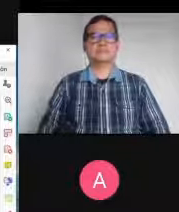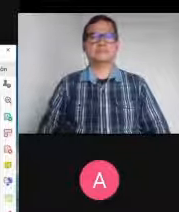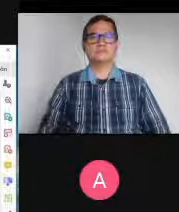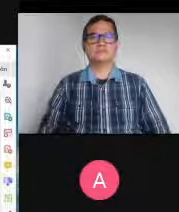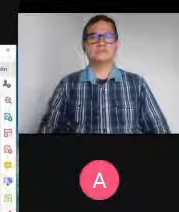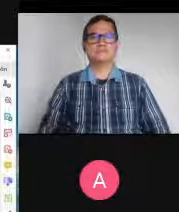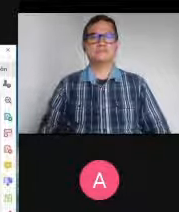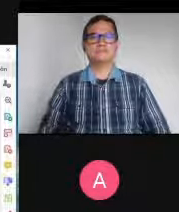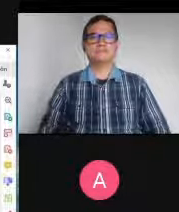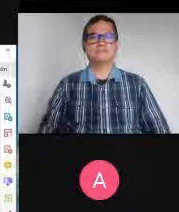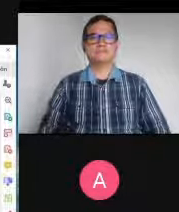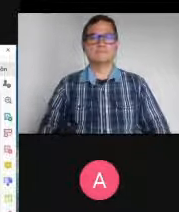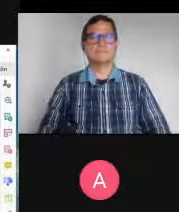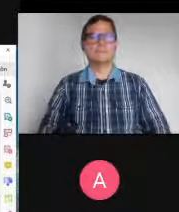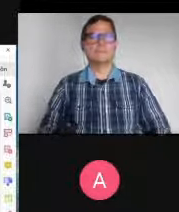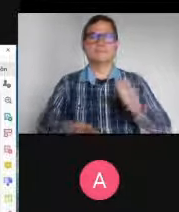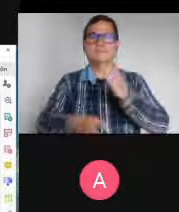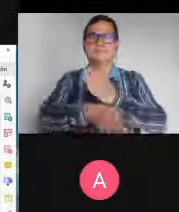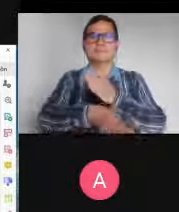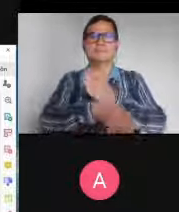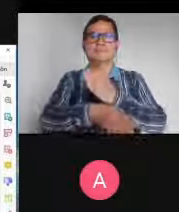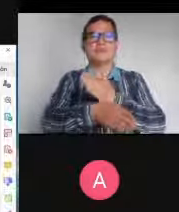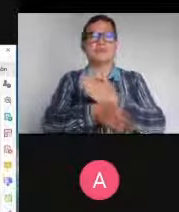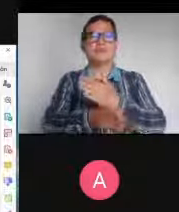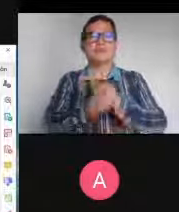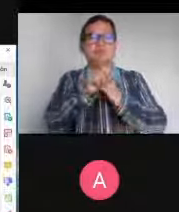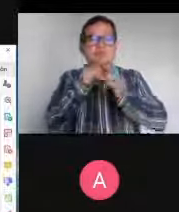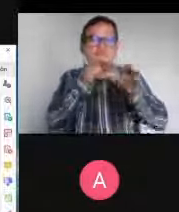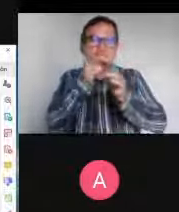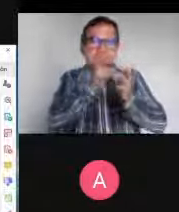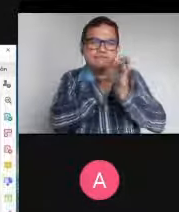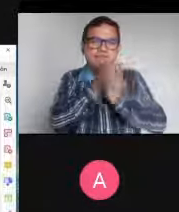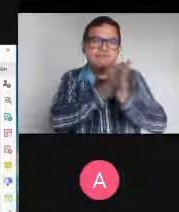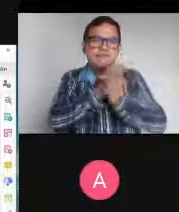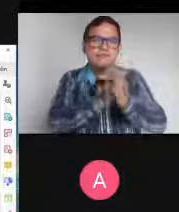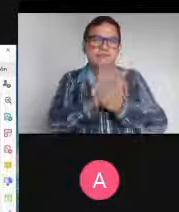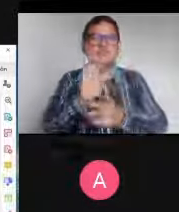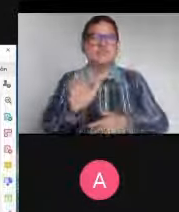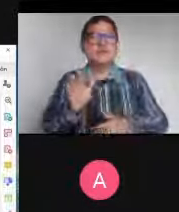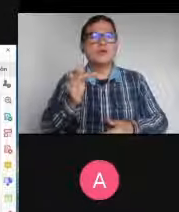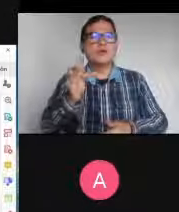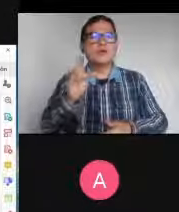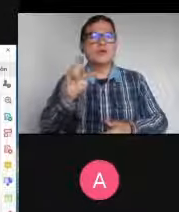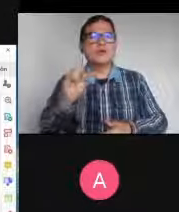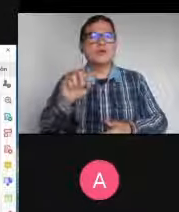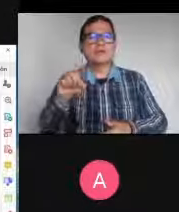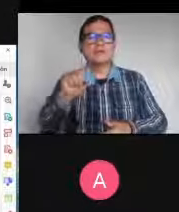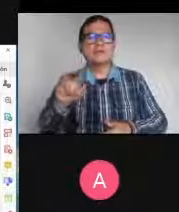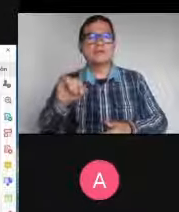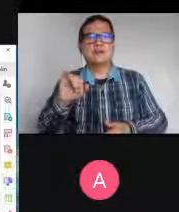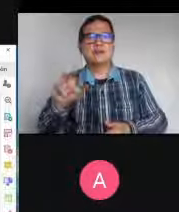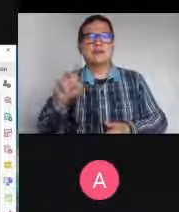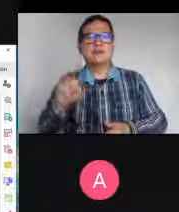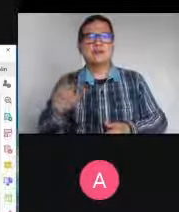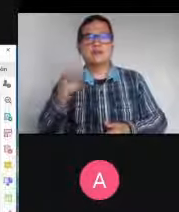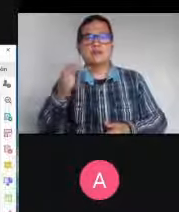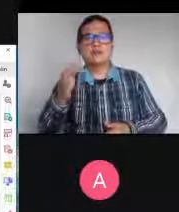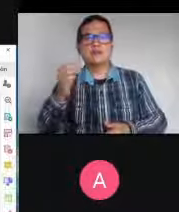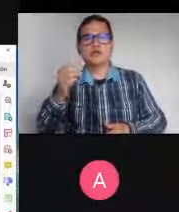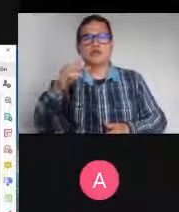Bueno, vamos a continuar ahora con una pequeña explicacióncita del transistor, de lo que requerimos para realizar nuestro montaje.